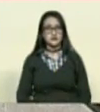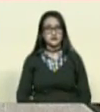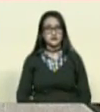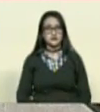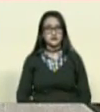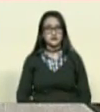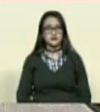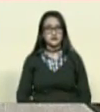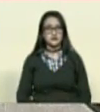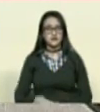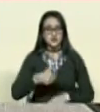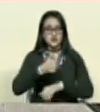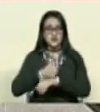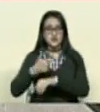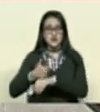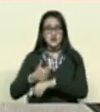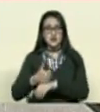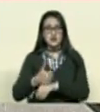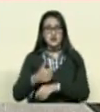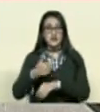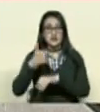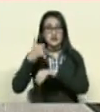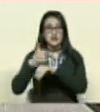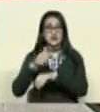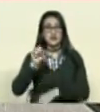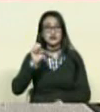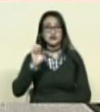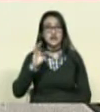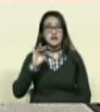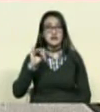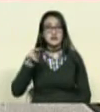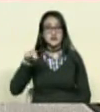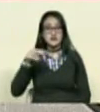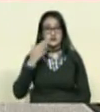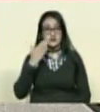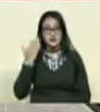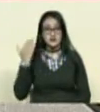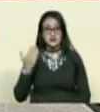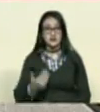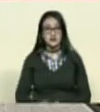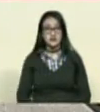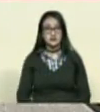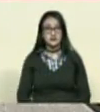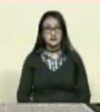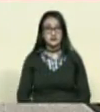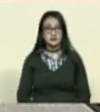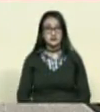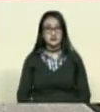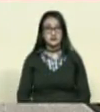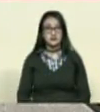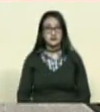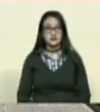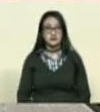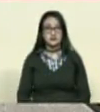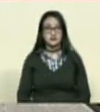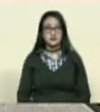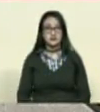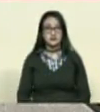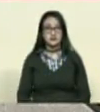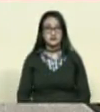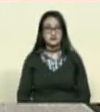y director del SEBIN, González López, nada más y nada menos, pues, general en jefe,